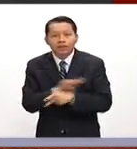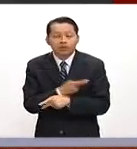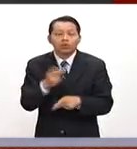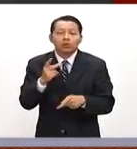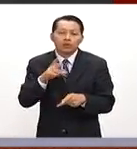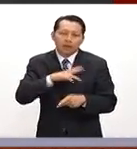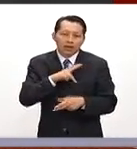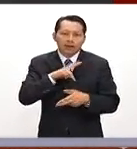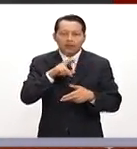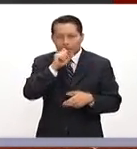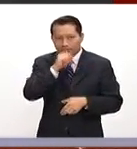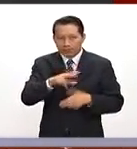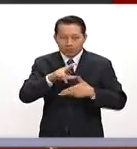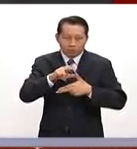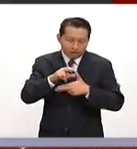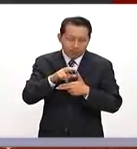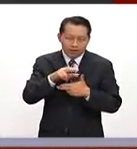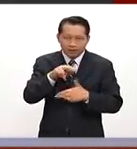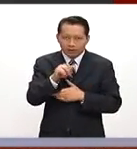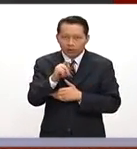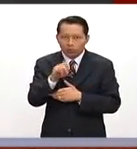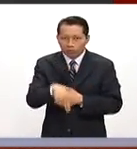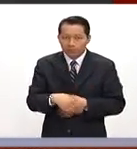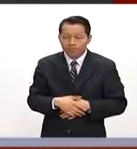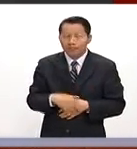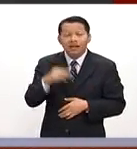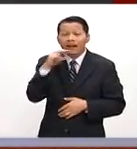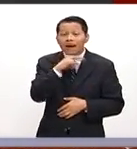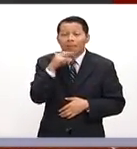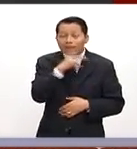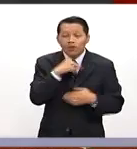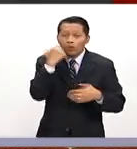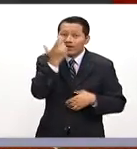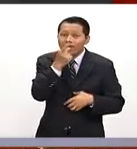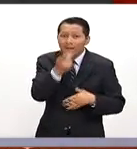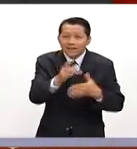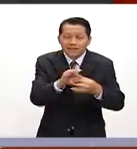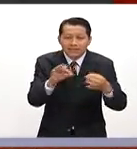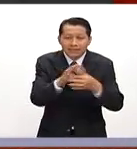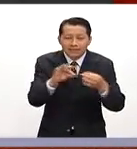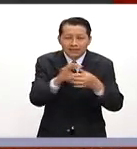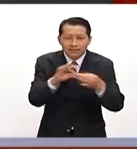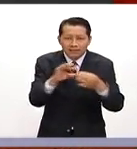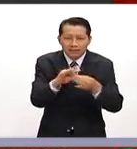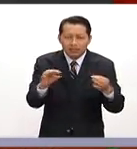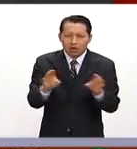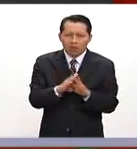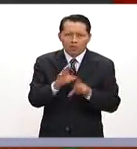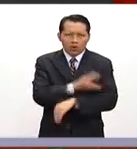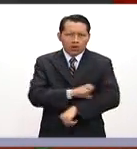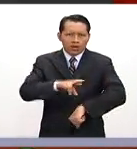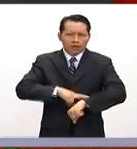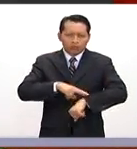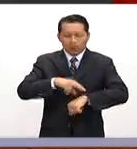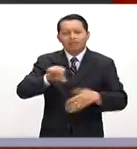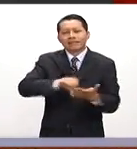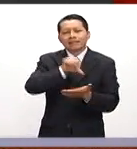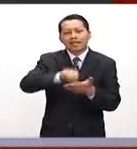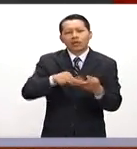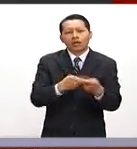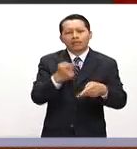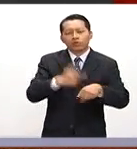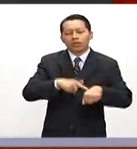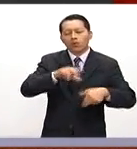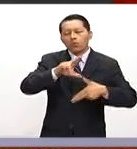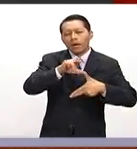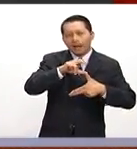vivió tras el paso de este fenómeno meteorológico. Rápidamente le quiero informar que en coordinación con el Centro Nacional de Huracanes